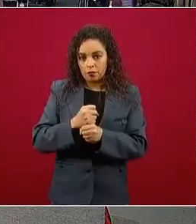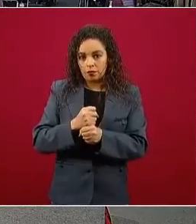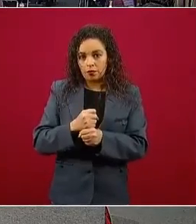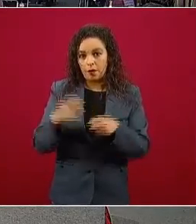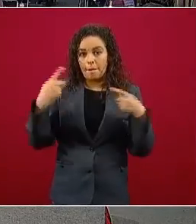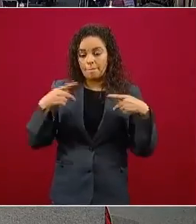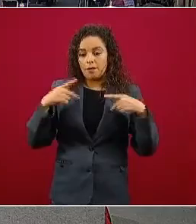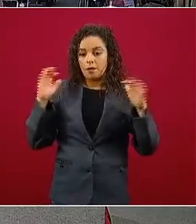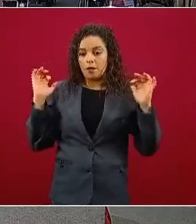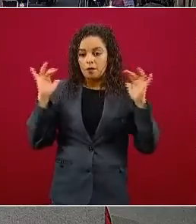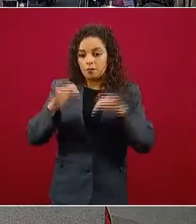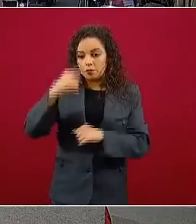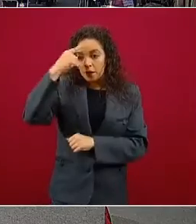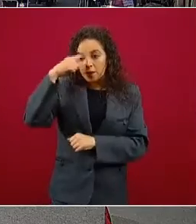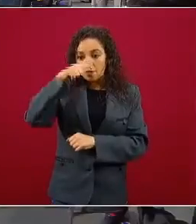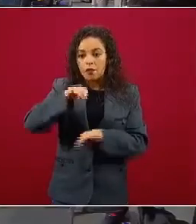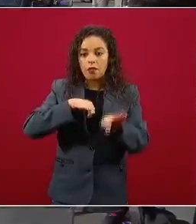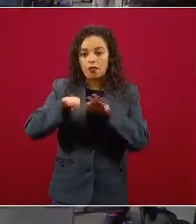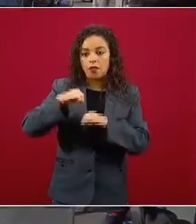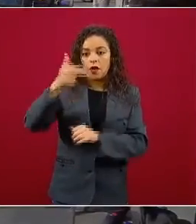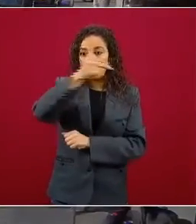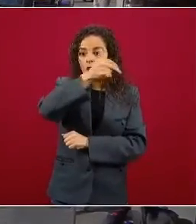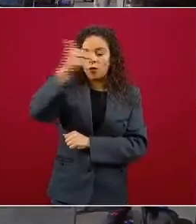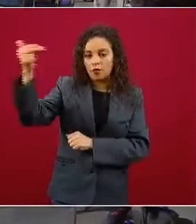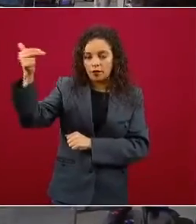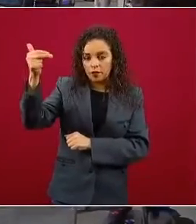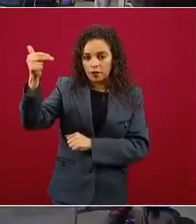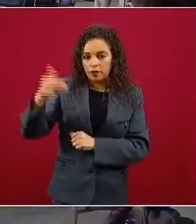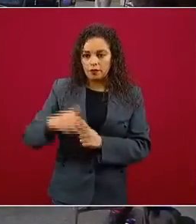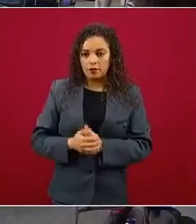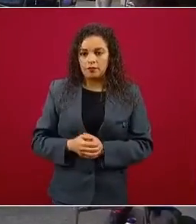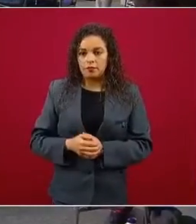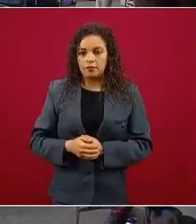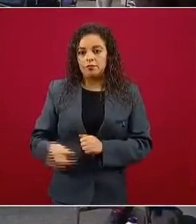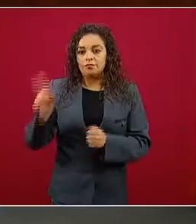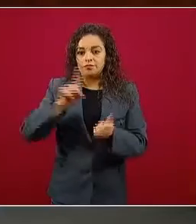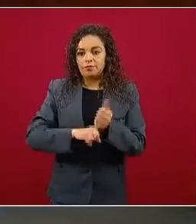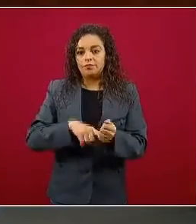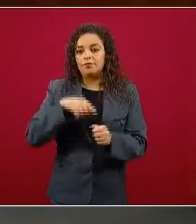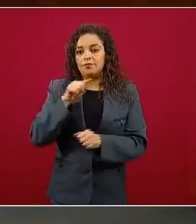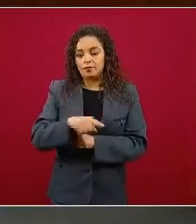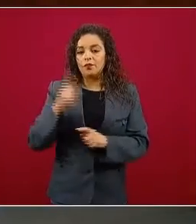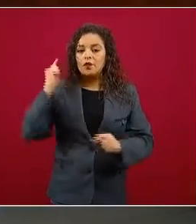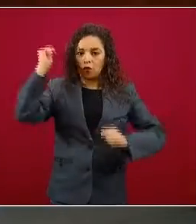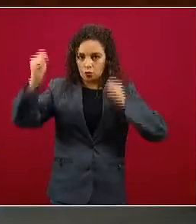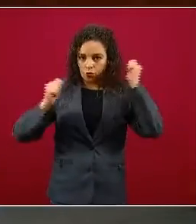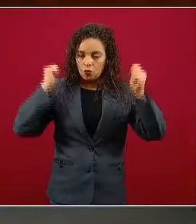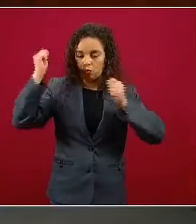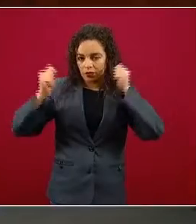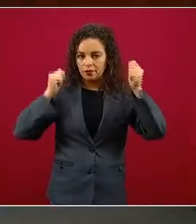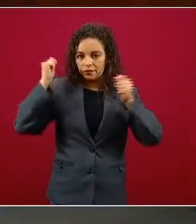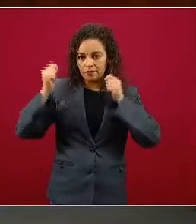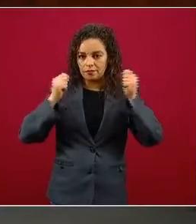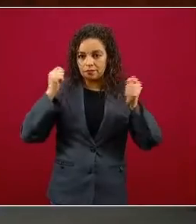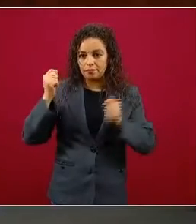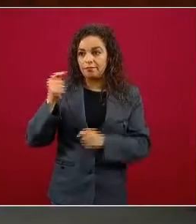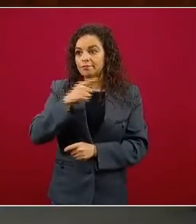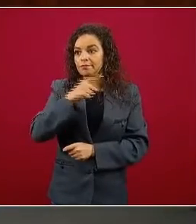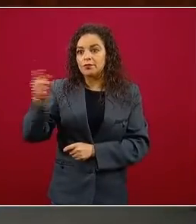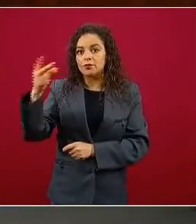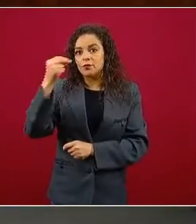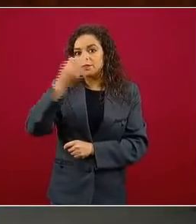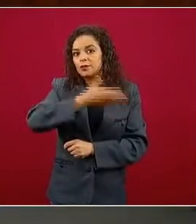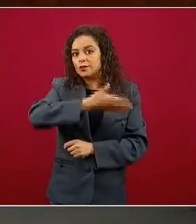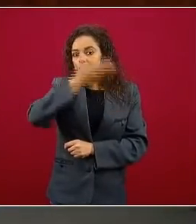trabajar en los hoteles y en todas esas, en la empresa turística. Entonces desconocen que